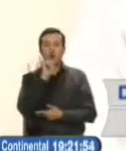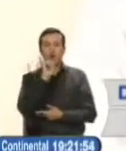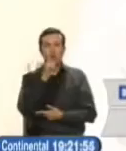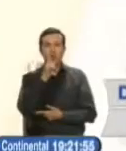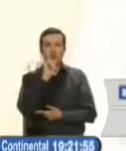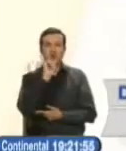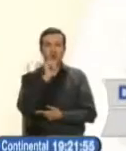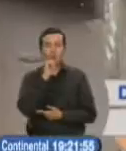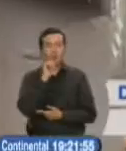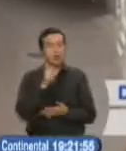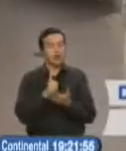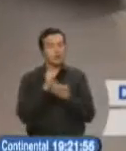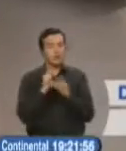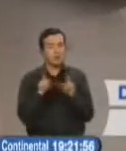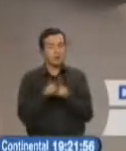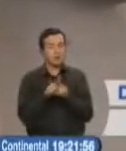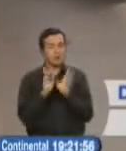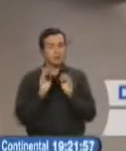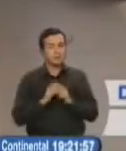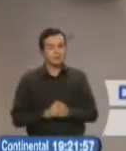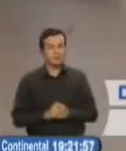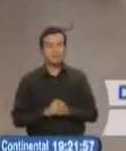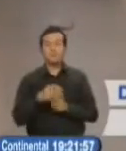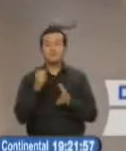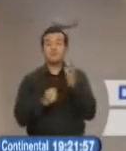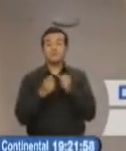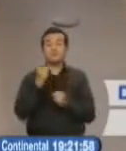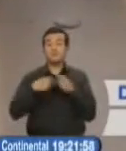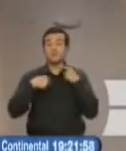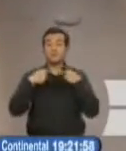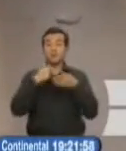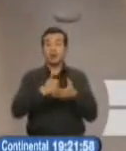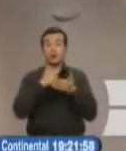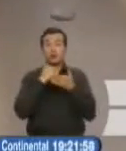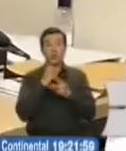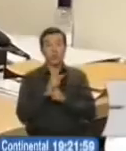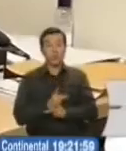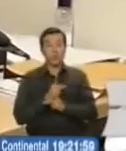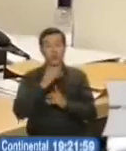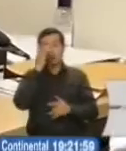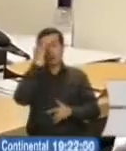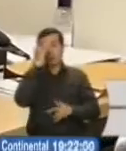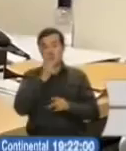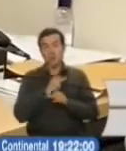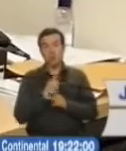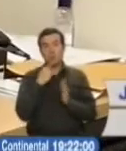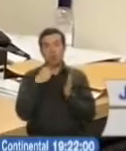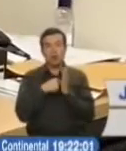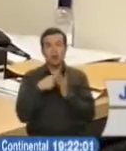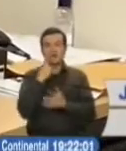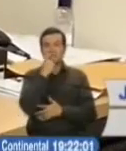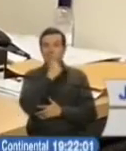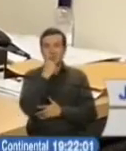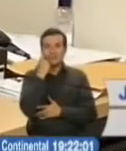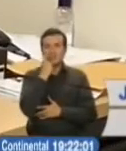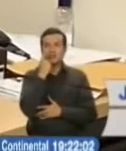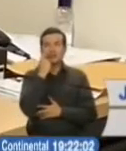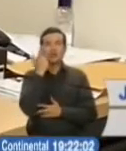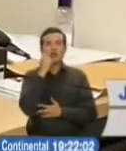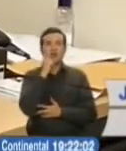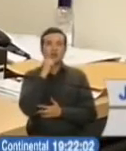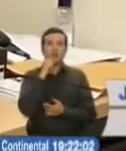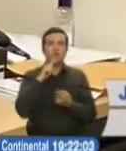también tiene probióticos. La ingesta cotidiana de leche puede prevenir algunas enfermedades. La carie dental, por ejemplo, la falta